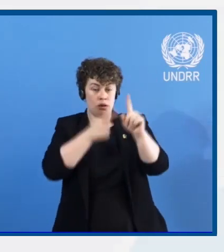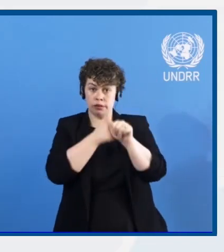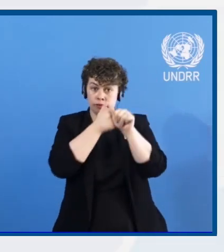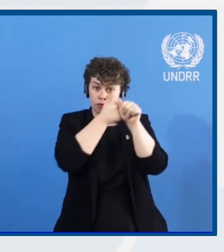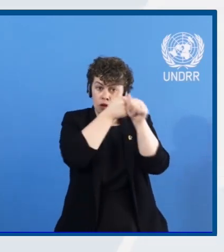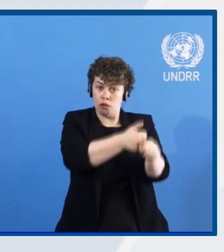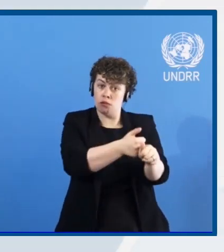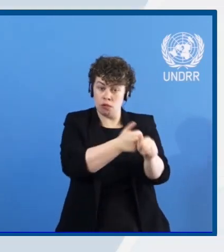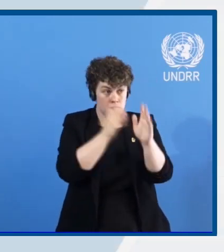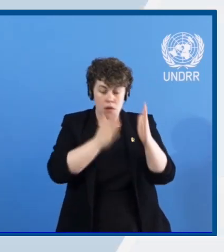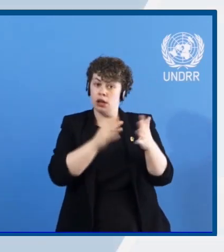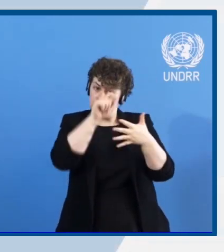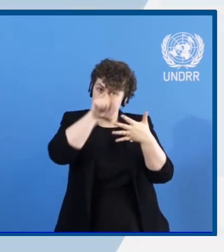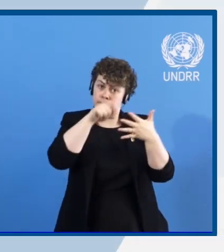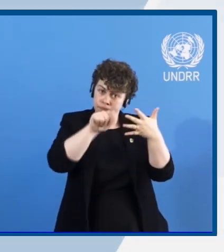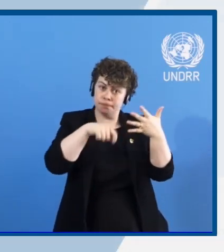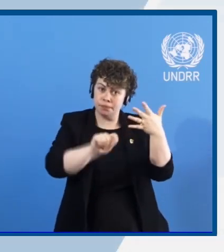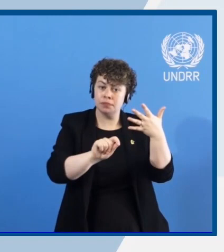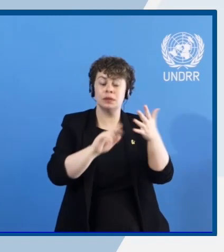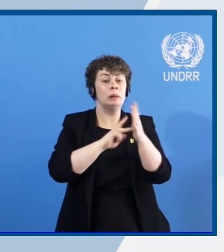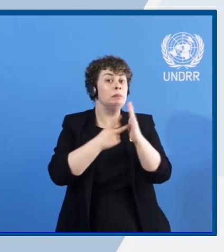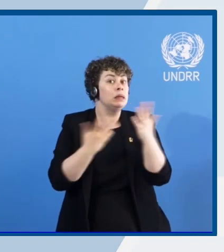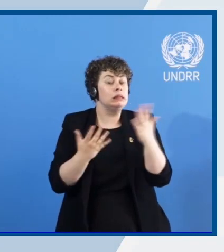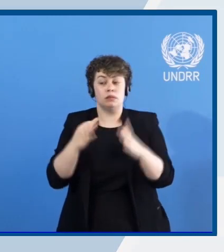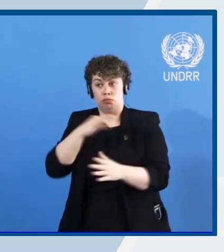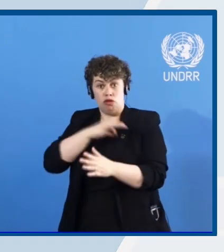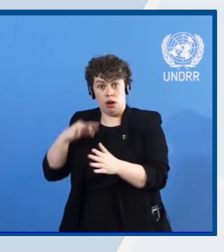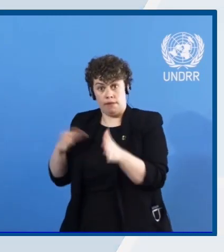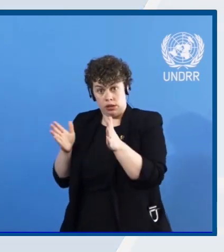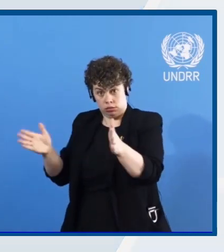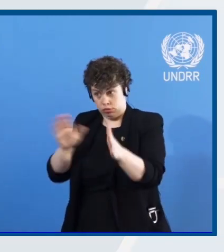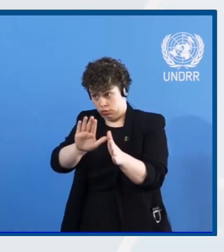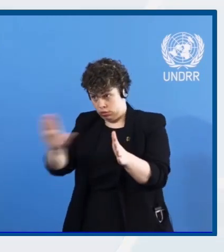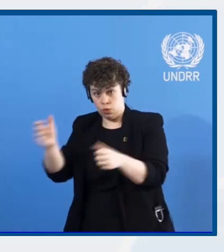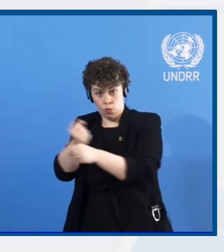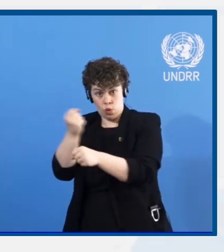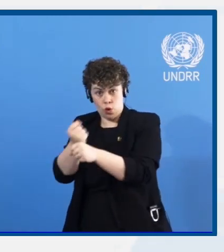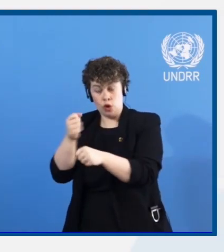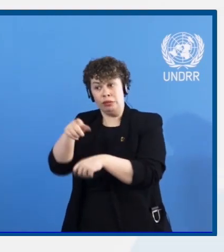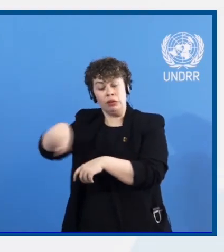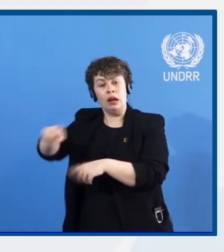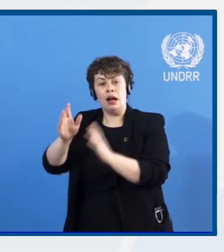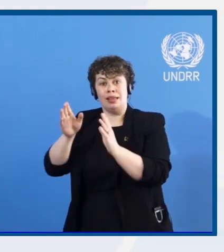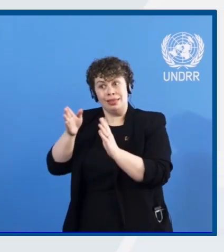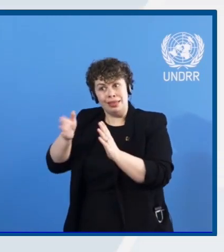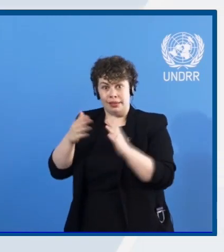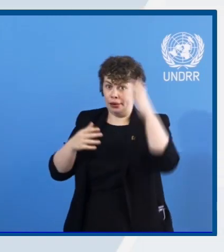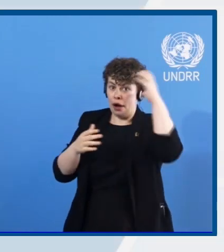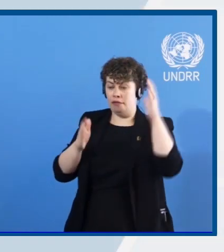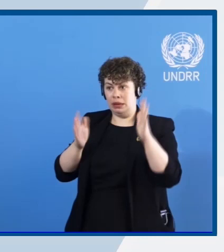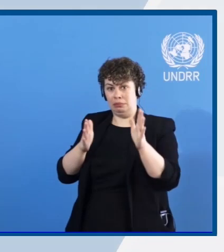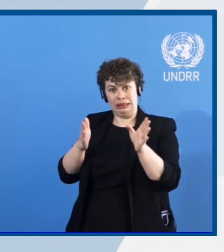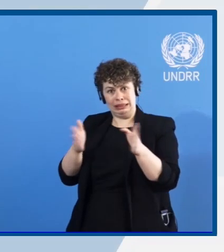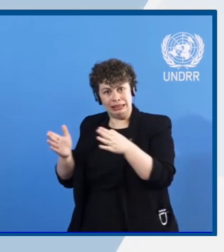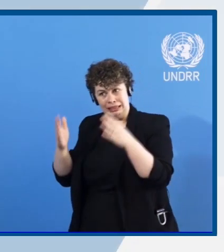provecho en la economía. Entonces, justamente en marco de Sendai planteó el concepto de la responsabilidad compartida para poder abordar